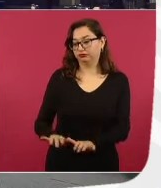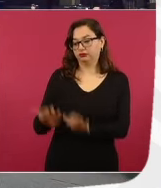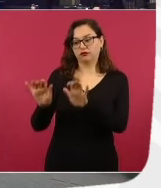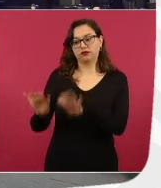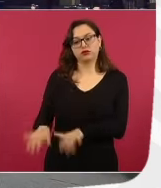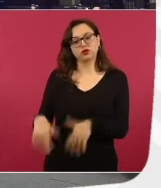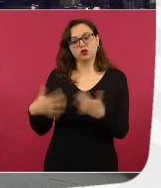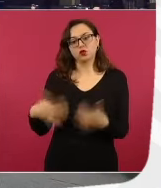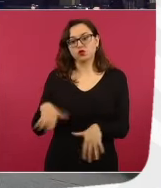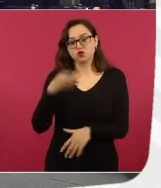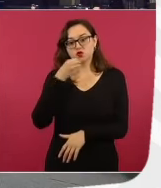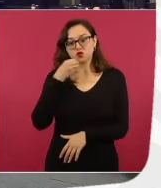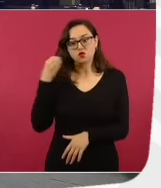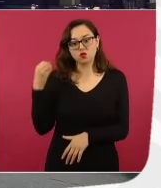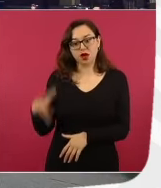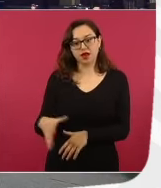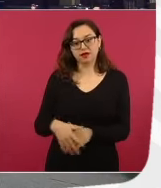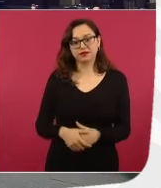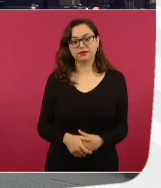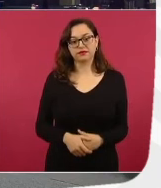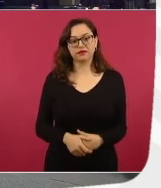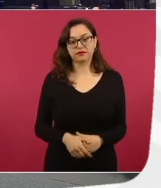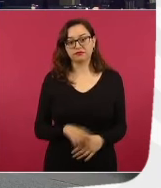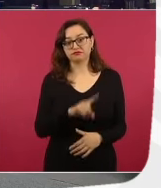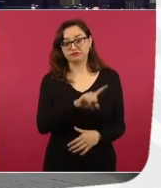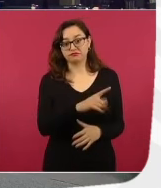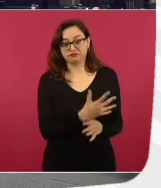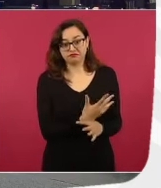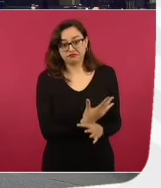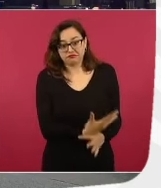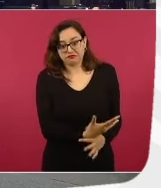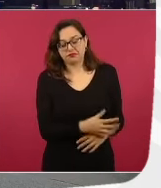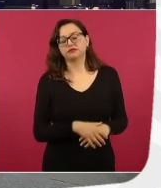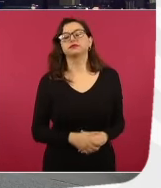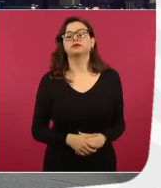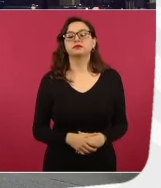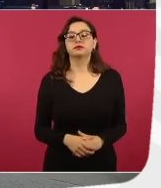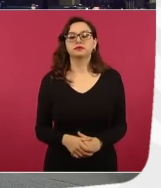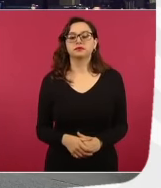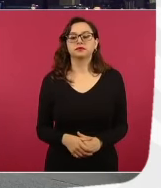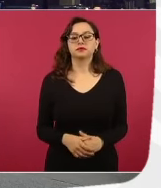dice según un periódico amlo declaró hoy